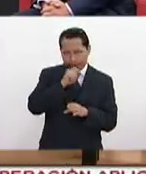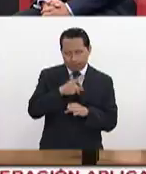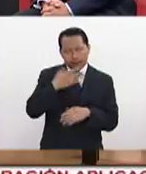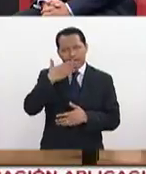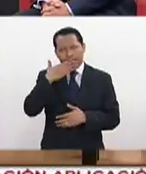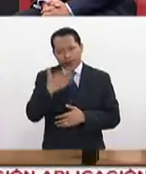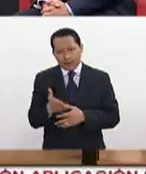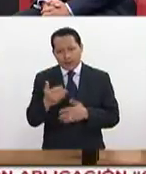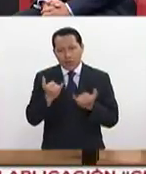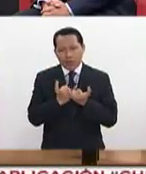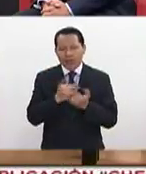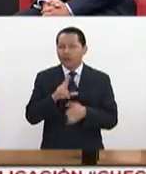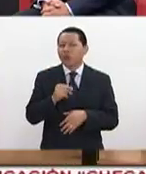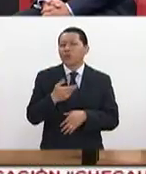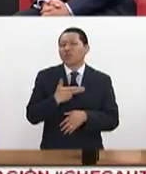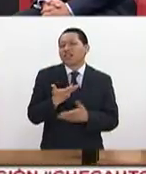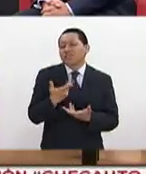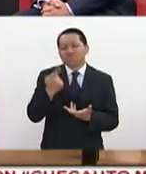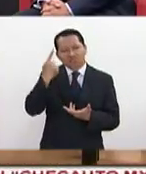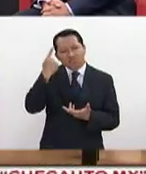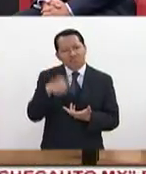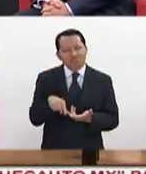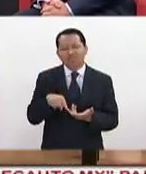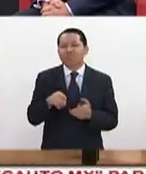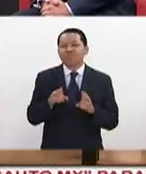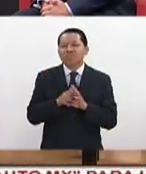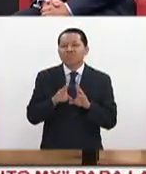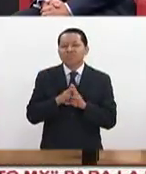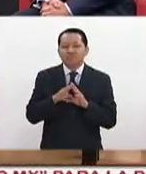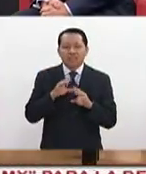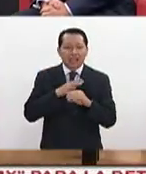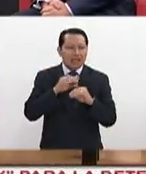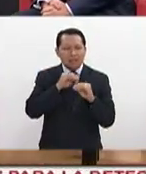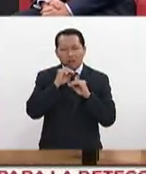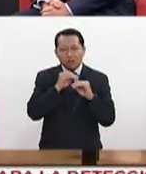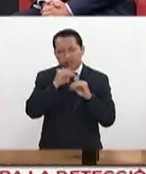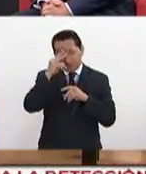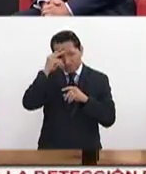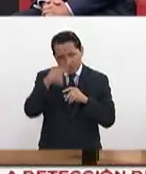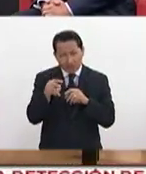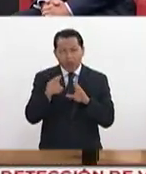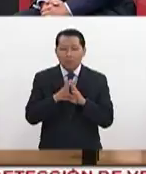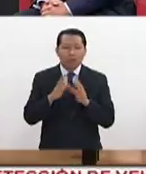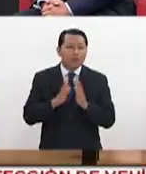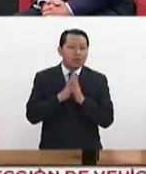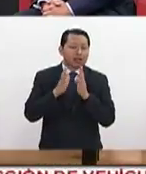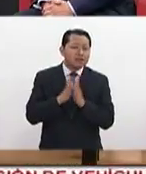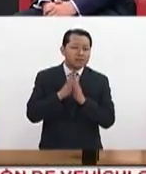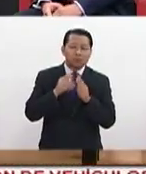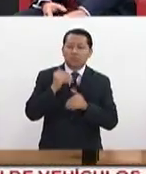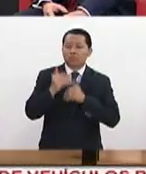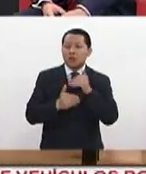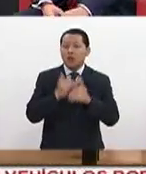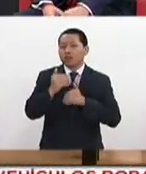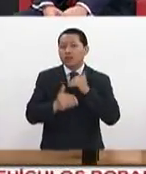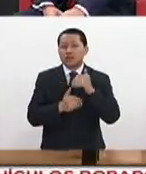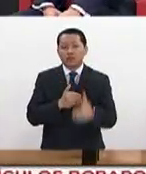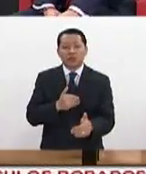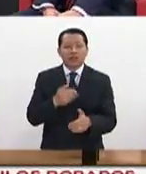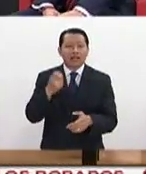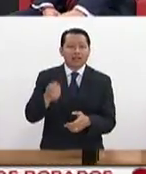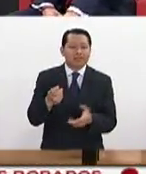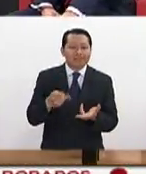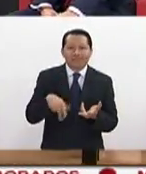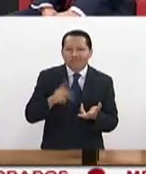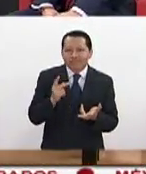correcta. No tiene caso que haya unas negociaciones y que México esté participando en un proceso de ese tipo